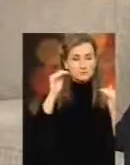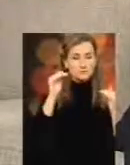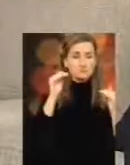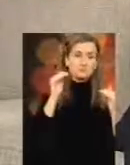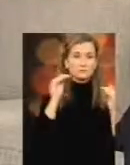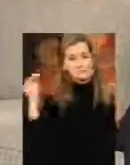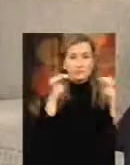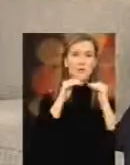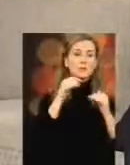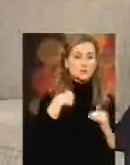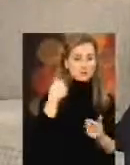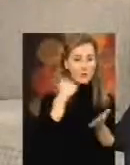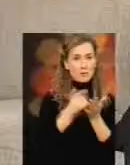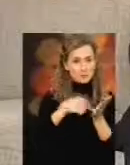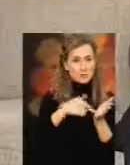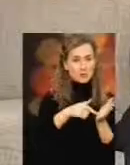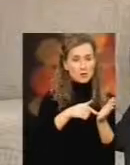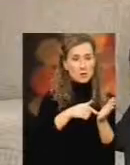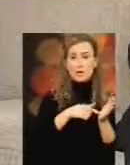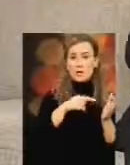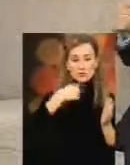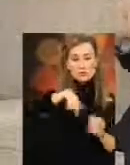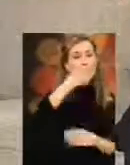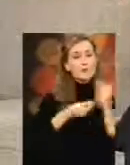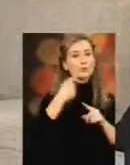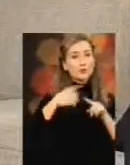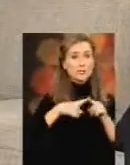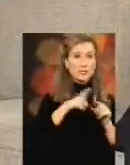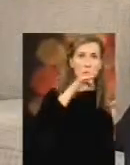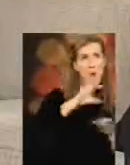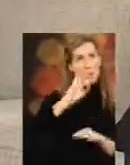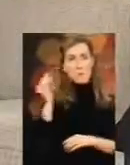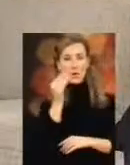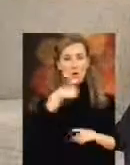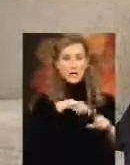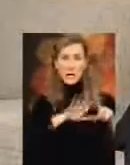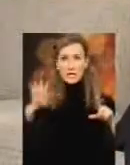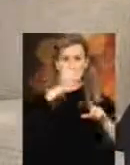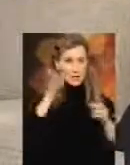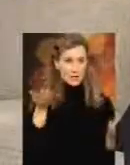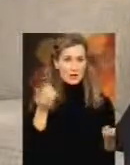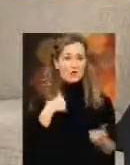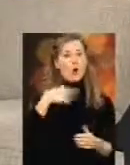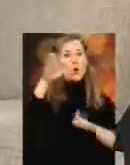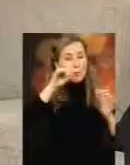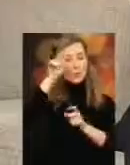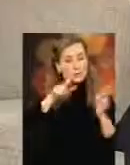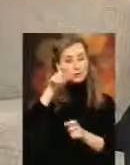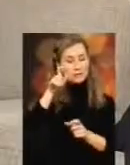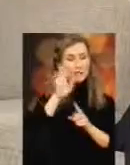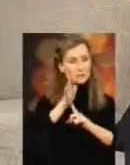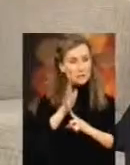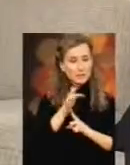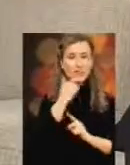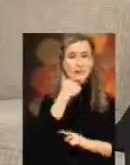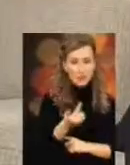estamos demostrando que hacemos las cosas igual o mejor que en el resto de España. Y a ese esfuerzo compartido es al que yo convoco a